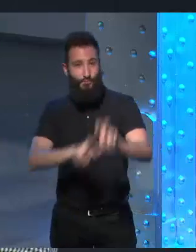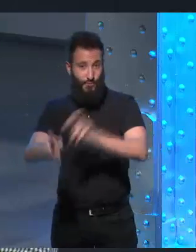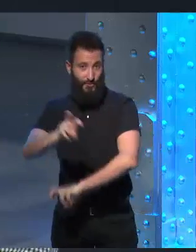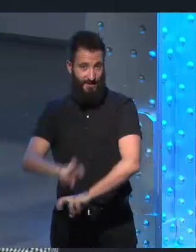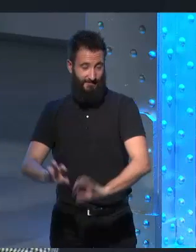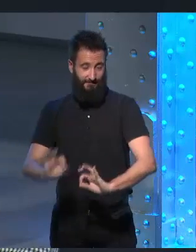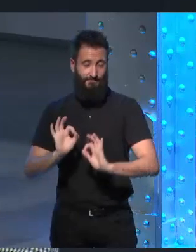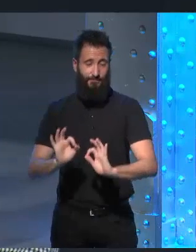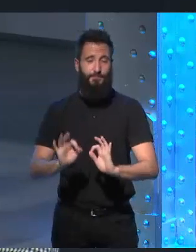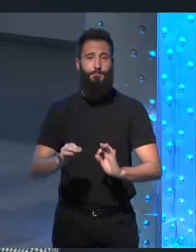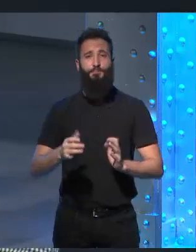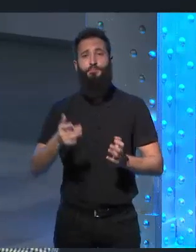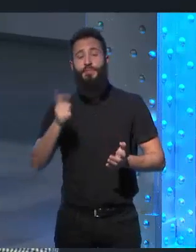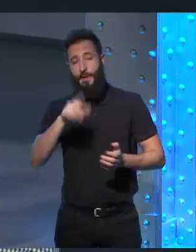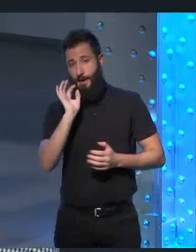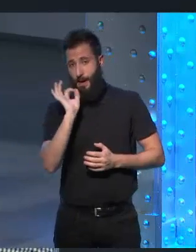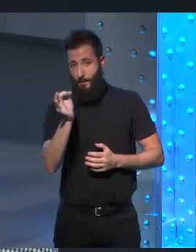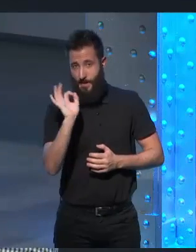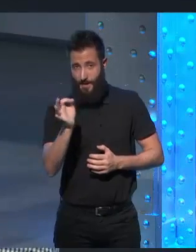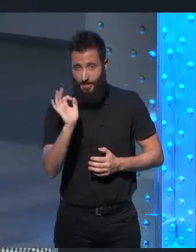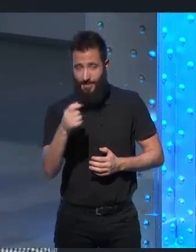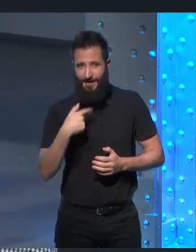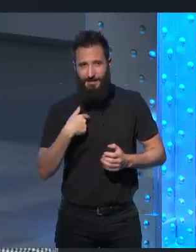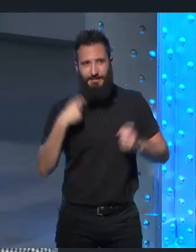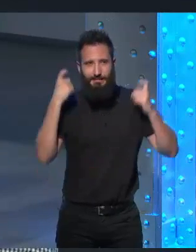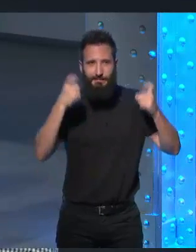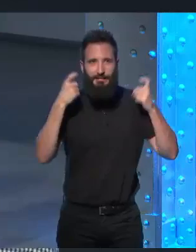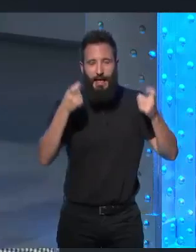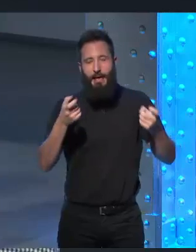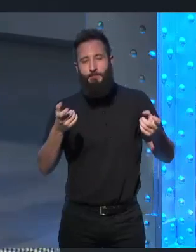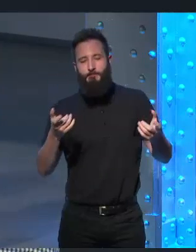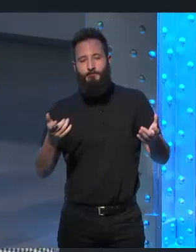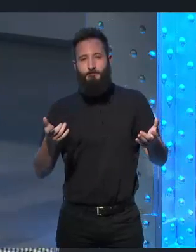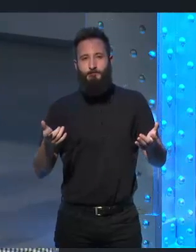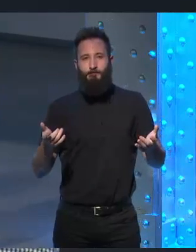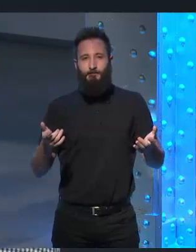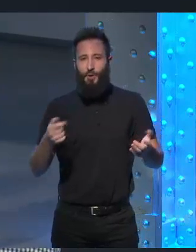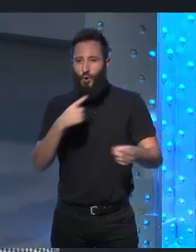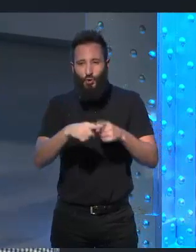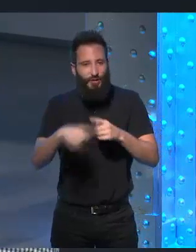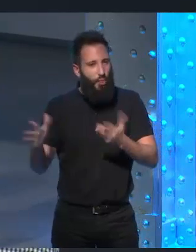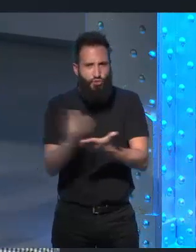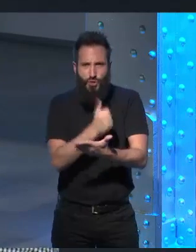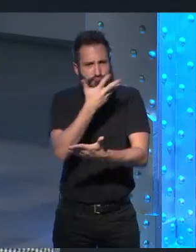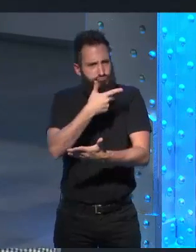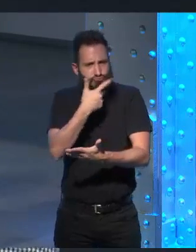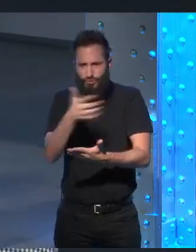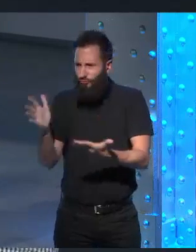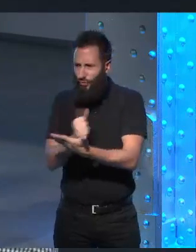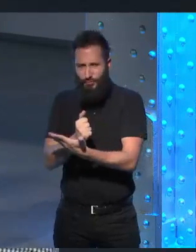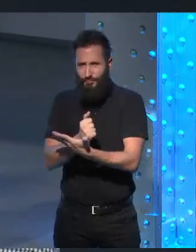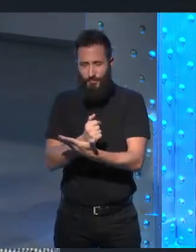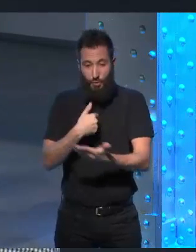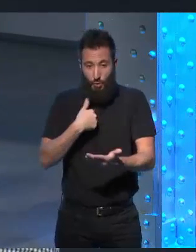otro. Pero también es cierto que tú no puedes llegar con la pretensión de que lo conoces todo. Es decir, yo, por ejemplo,